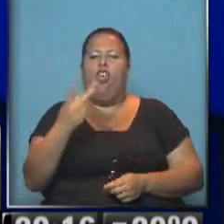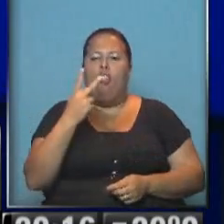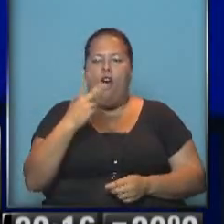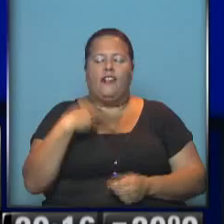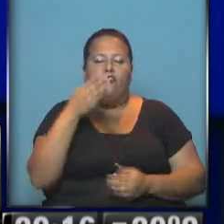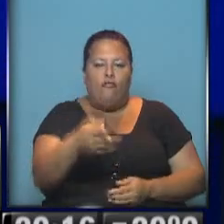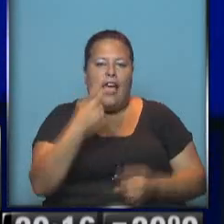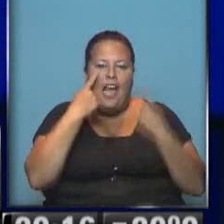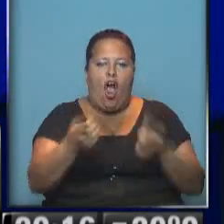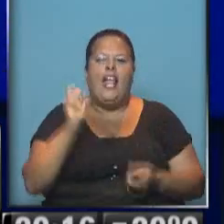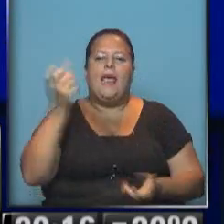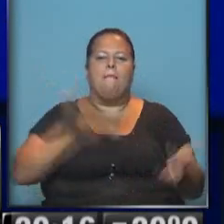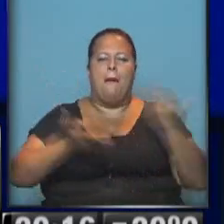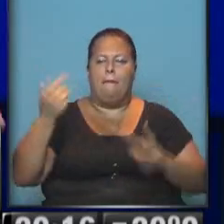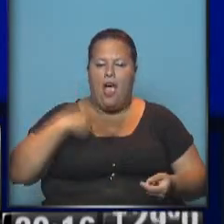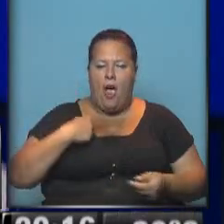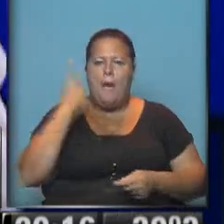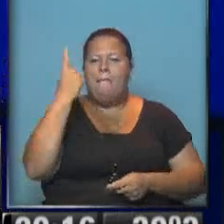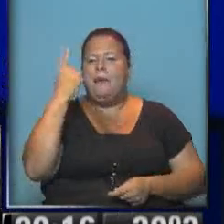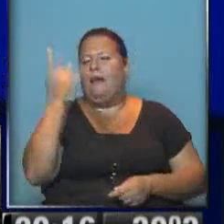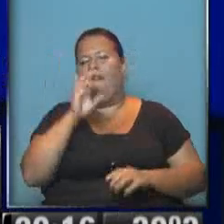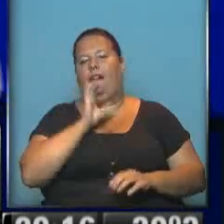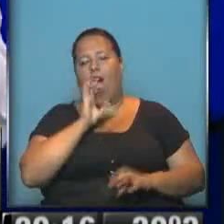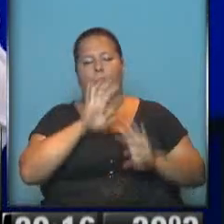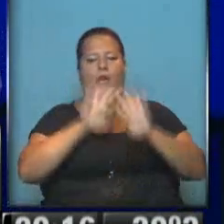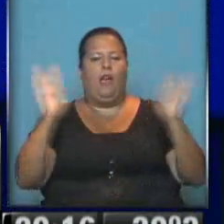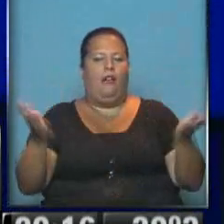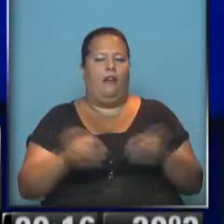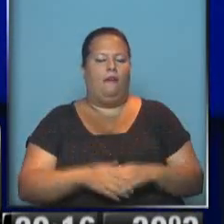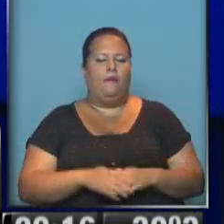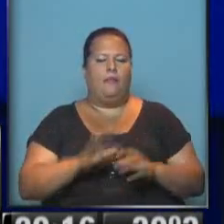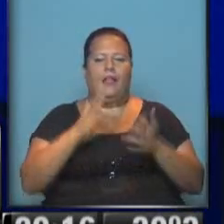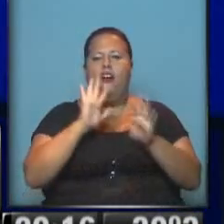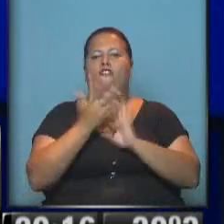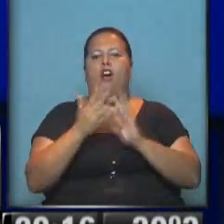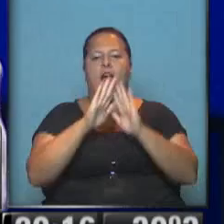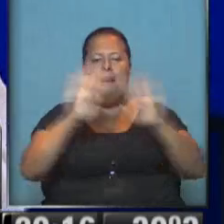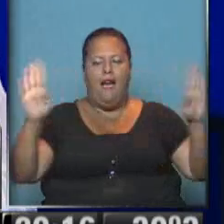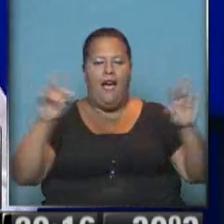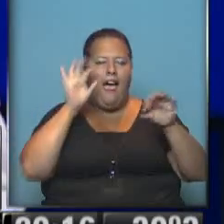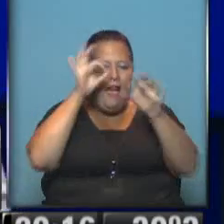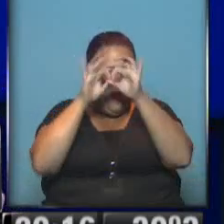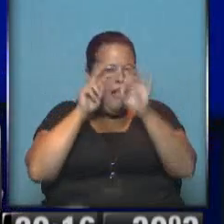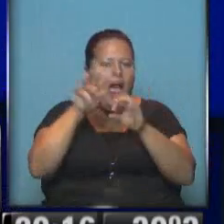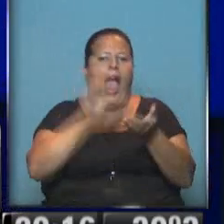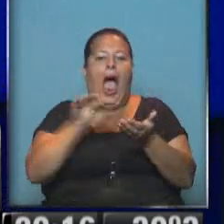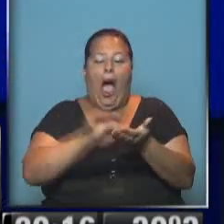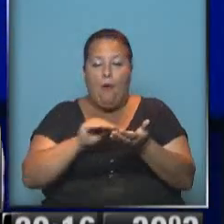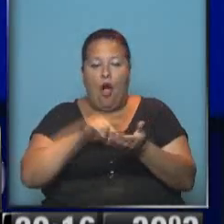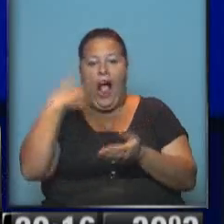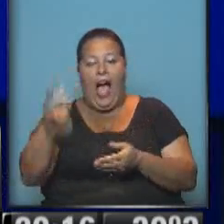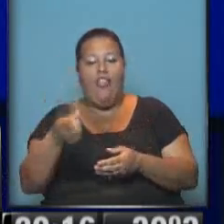a reconocer a mis torturadores, que la primera vez fue una farsa porque teníamos una especie de biombo con un agujerito y los abogados